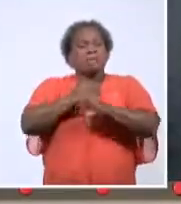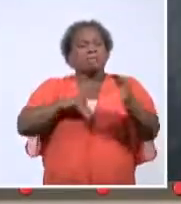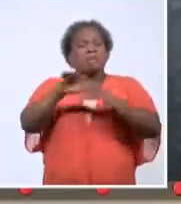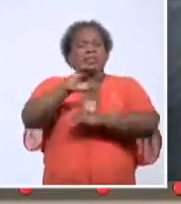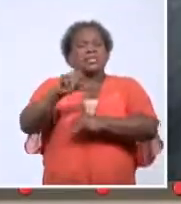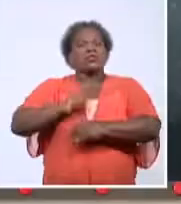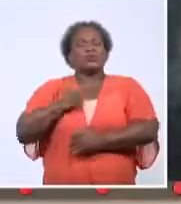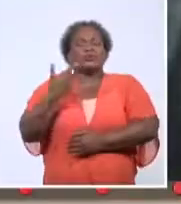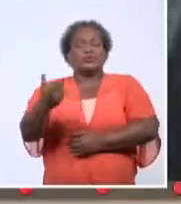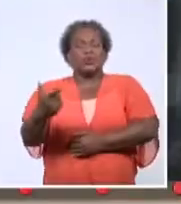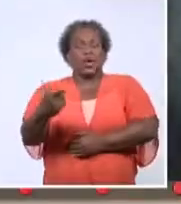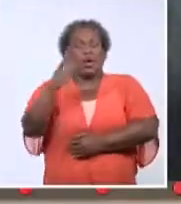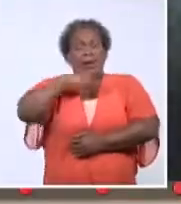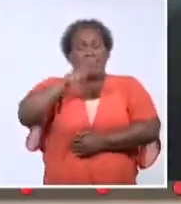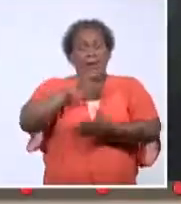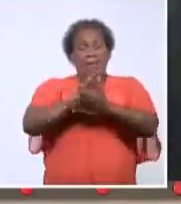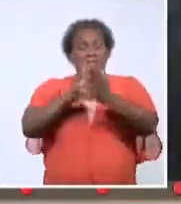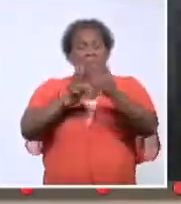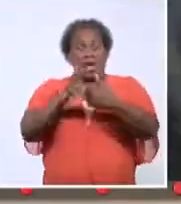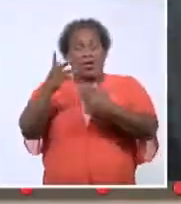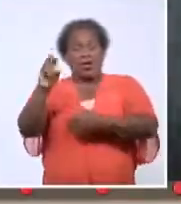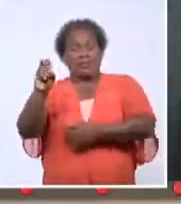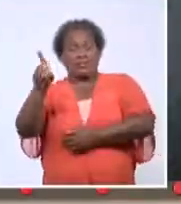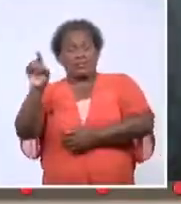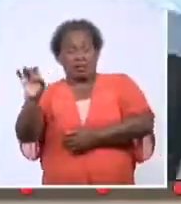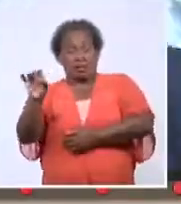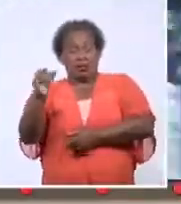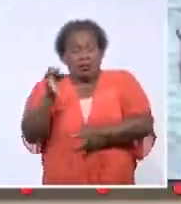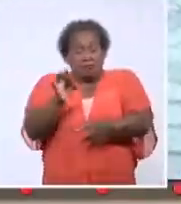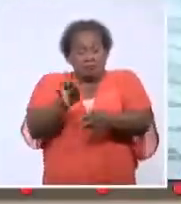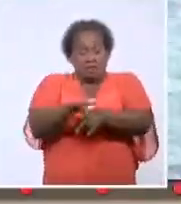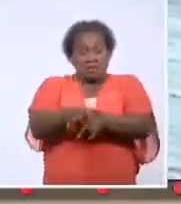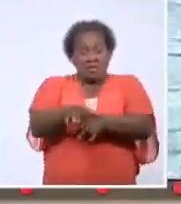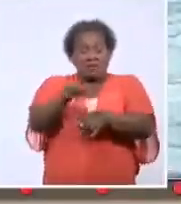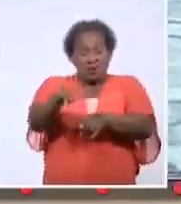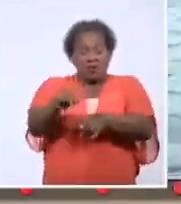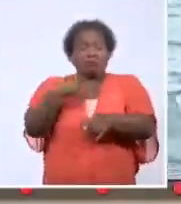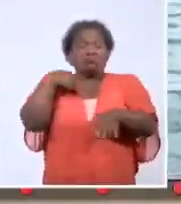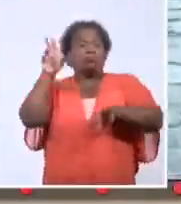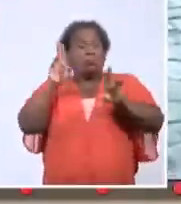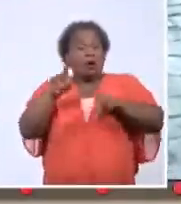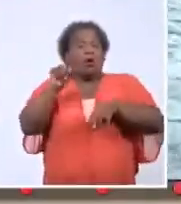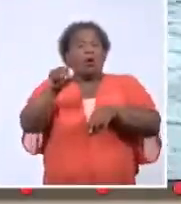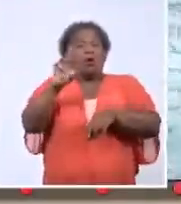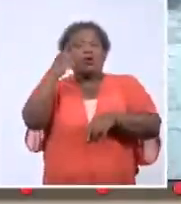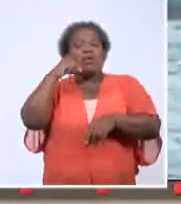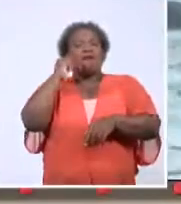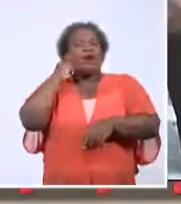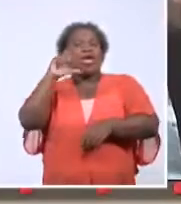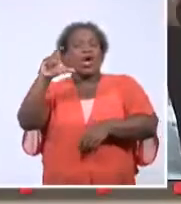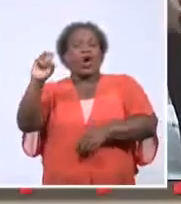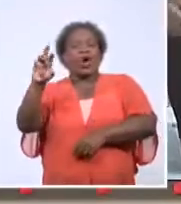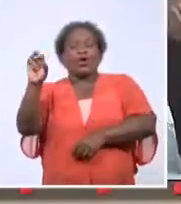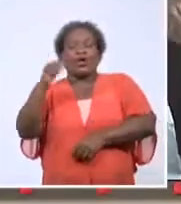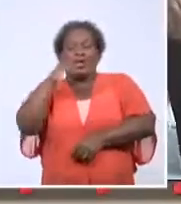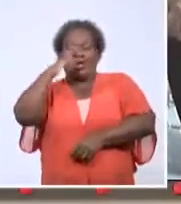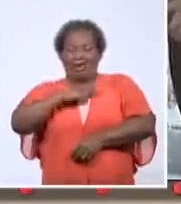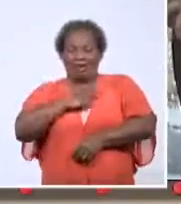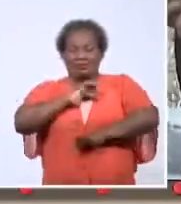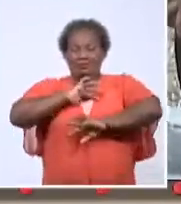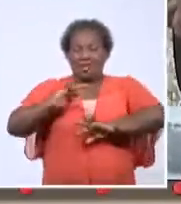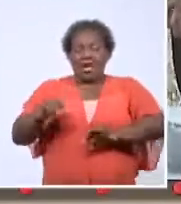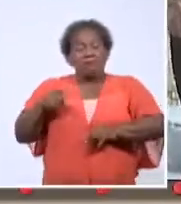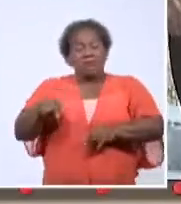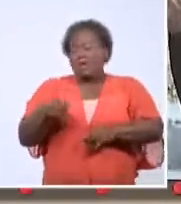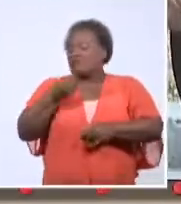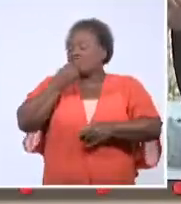mayo de 2017. En un principio lo acompañaría en la fórmula Rafael Correa, pero quedó inhabilitado luego de la ratificación de